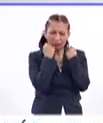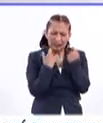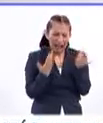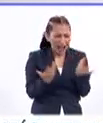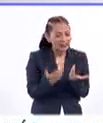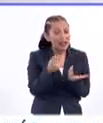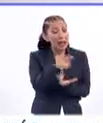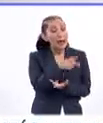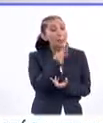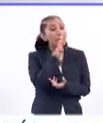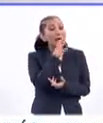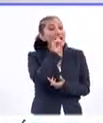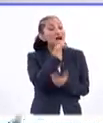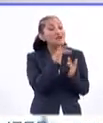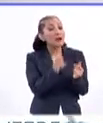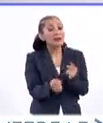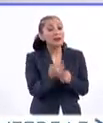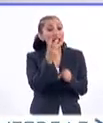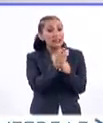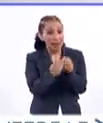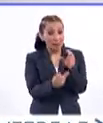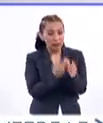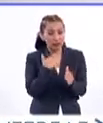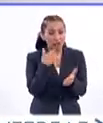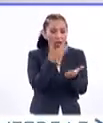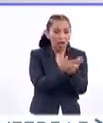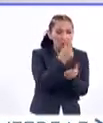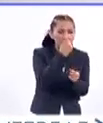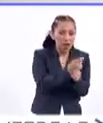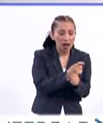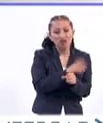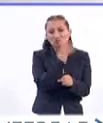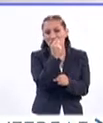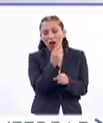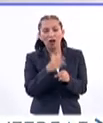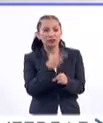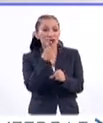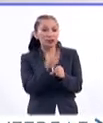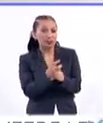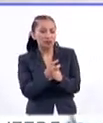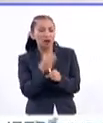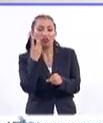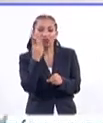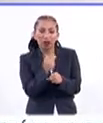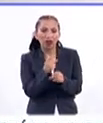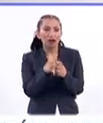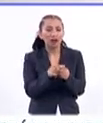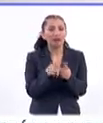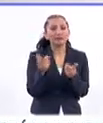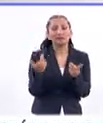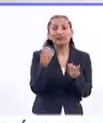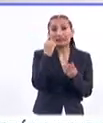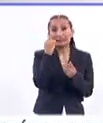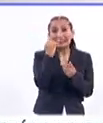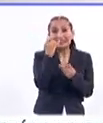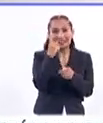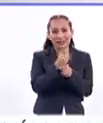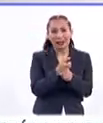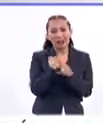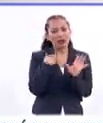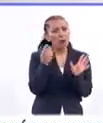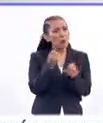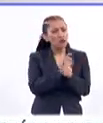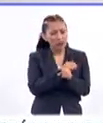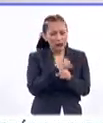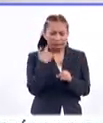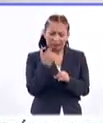esta beca, la de Francia, fue la tercera vez que yo apliqué, porque ya había aplicado 2 veces, una para Estados Unidos y otra para Canadá. No se dio la